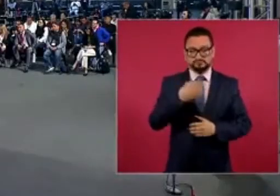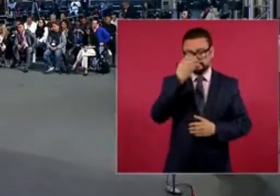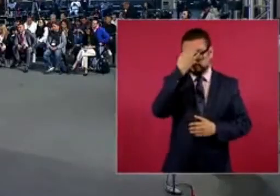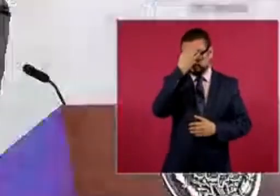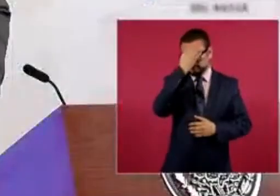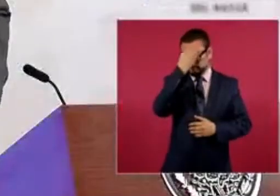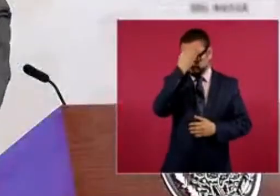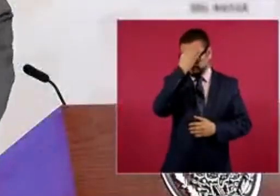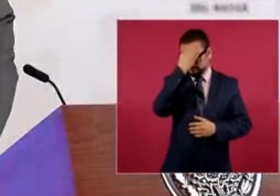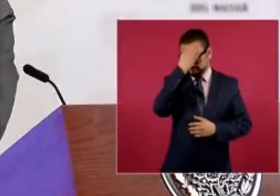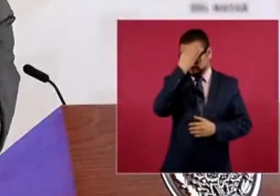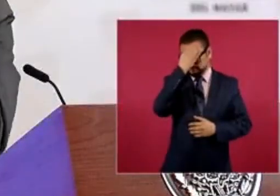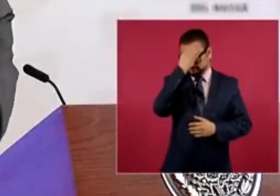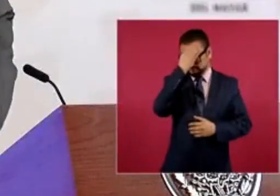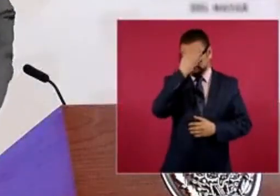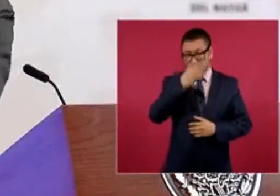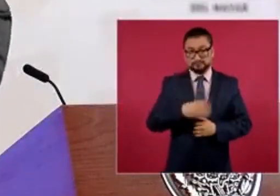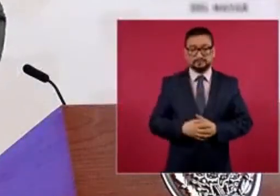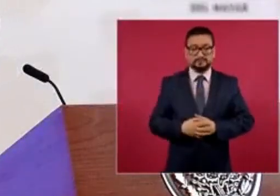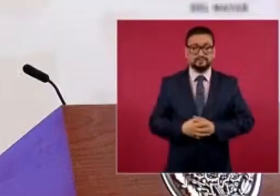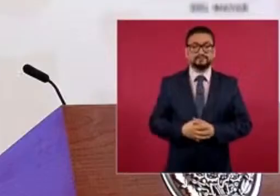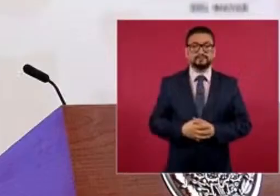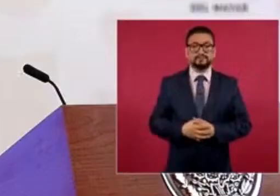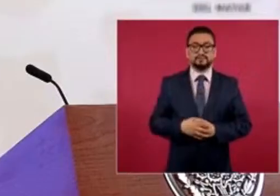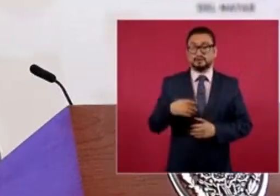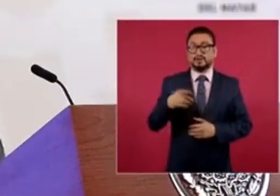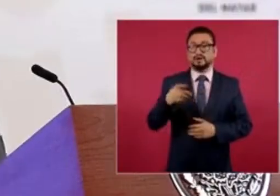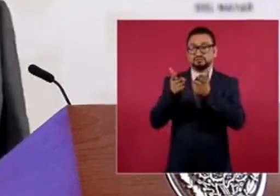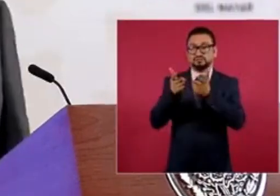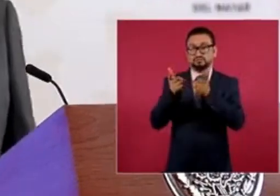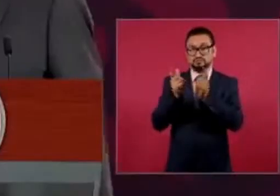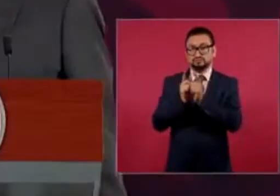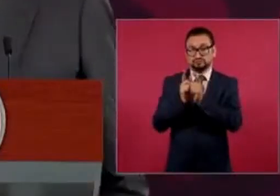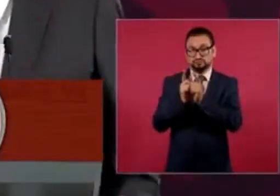Y la élite